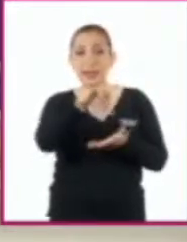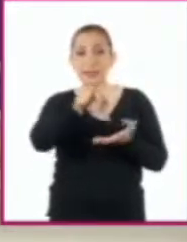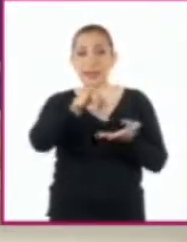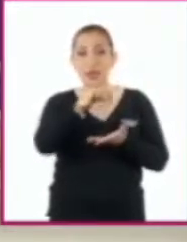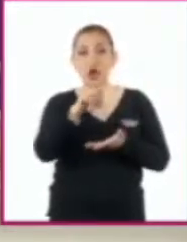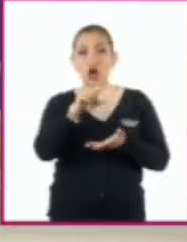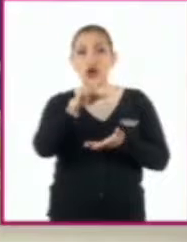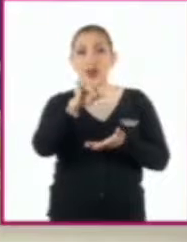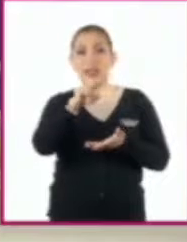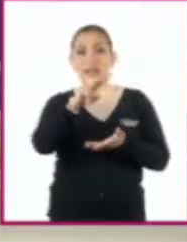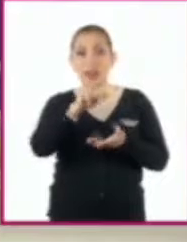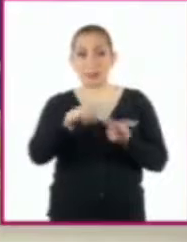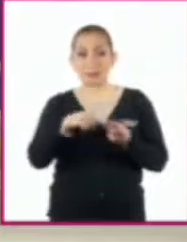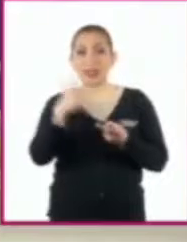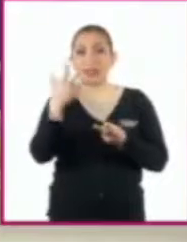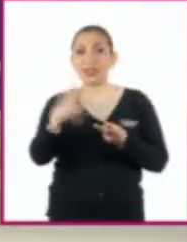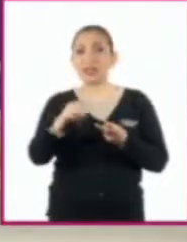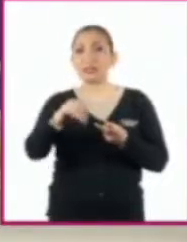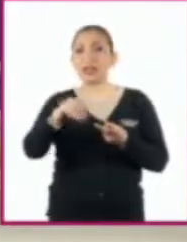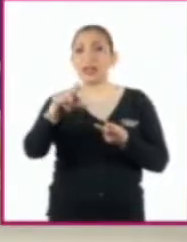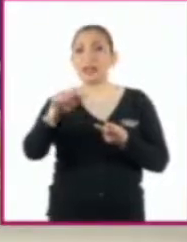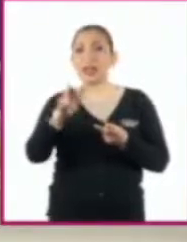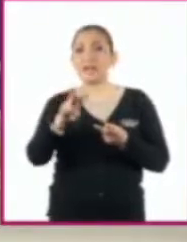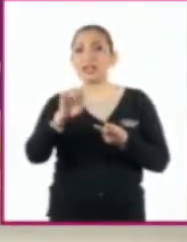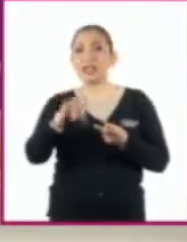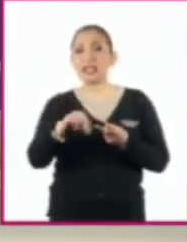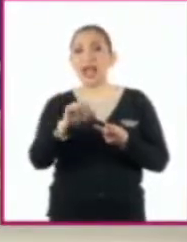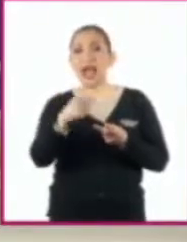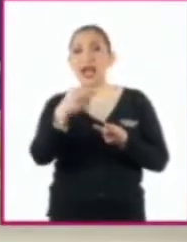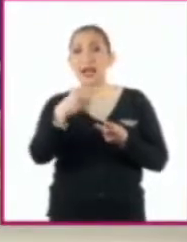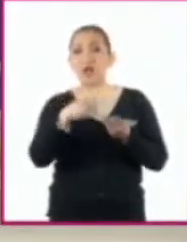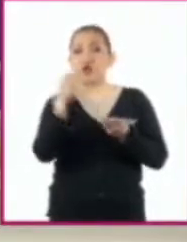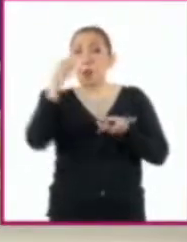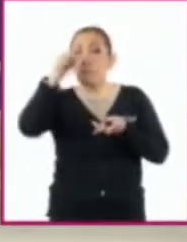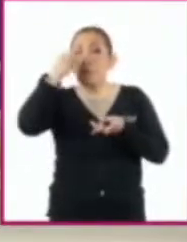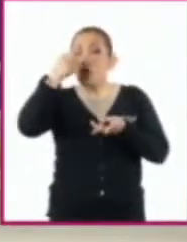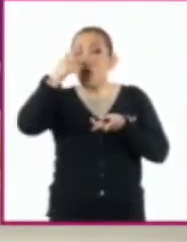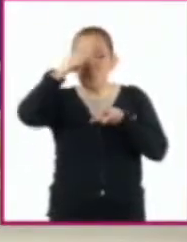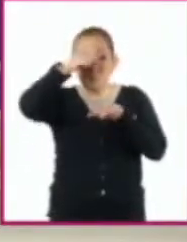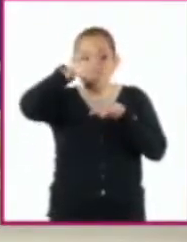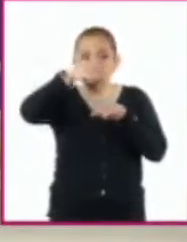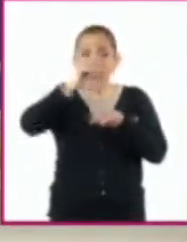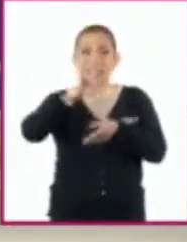aceite de oliva, 10 mililitros de vinagre y una pizca de sal.